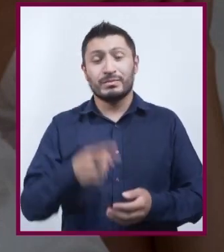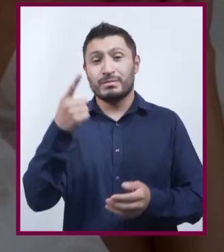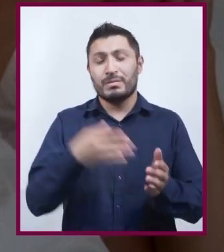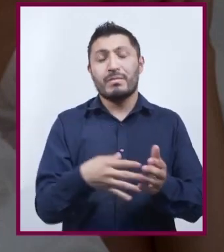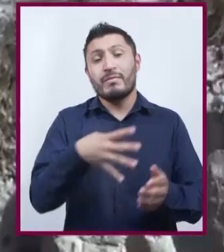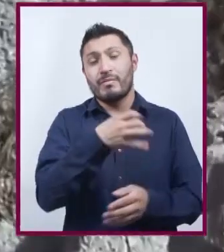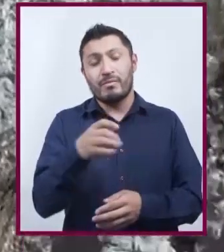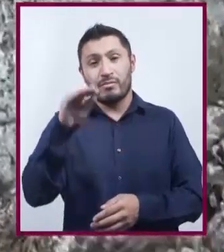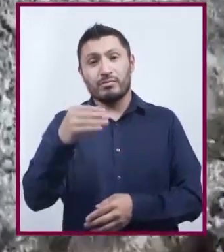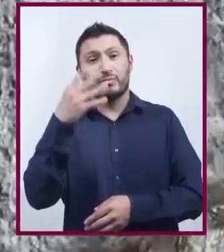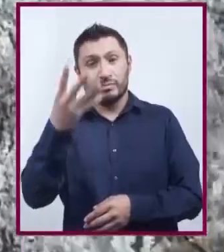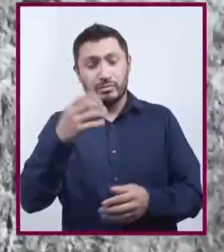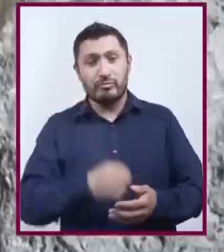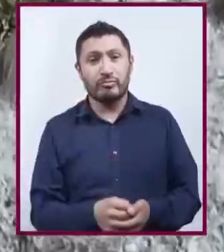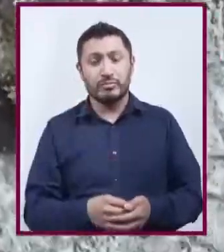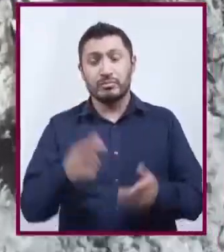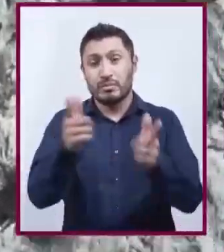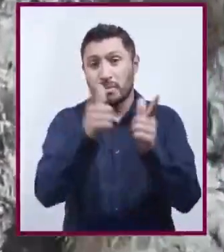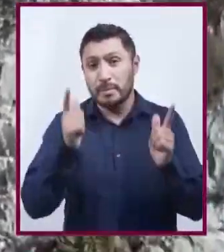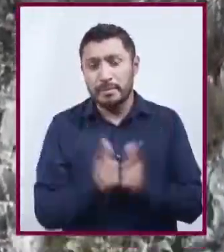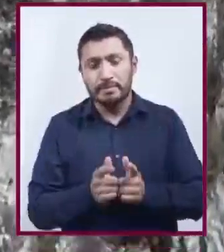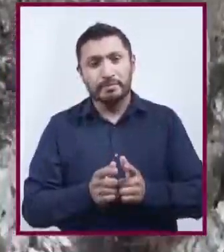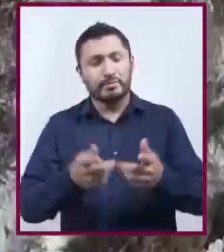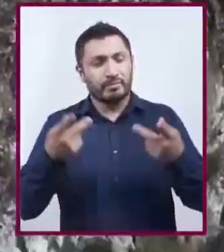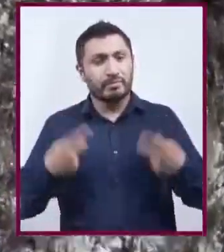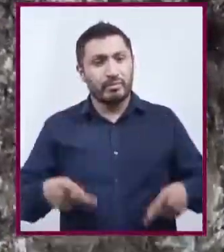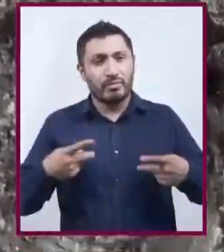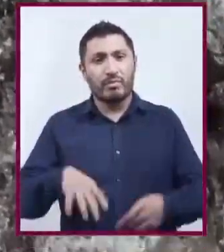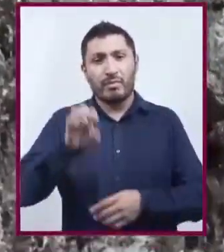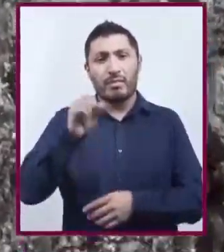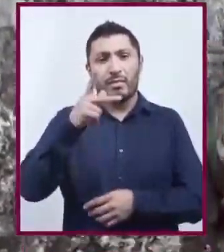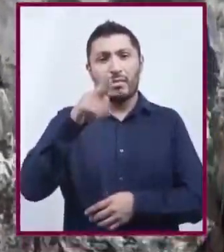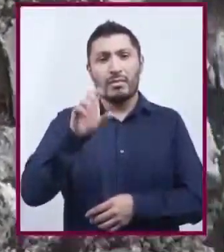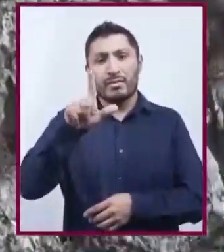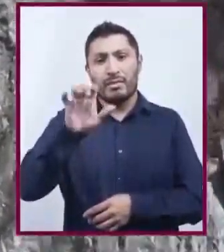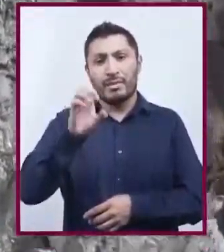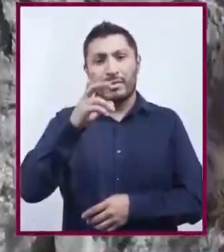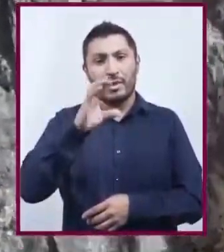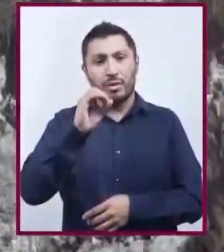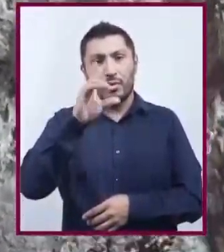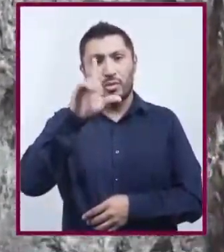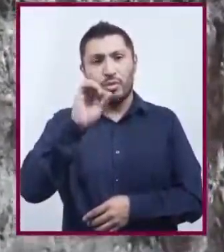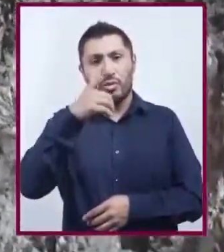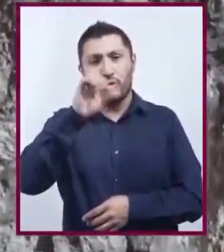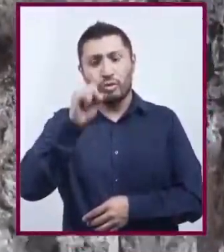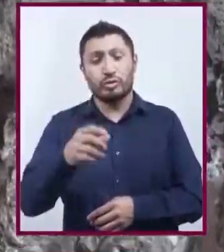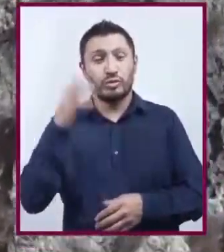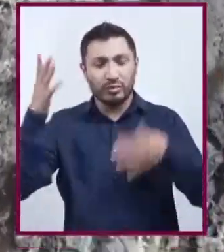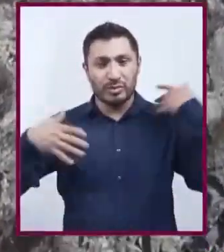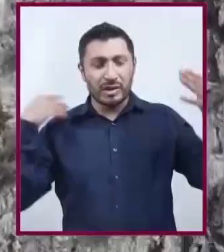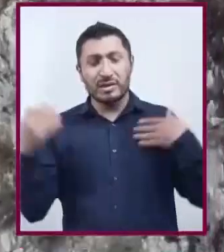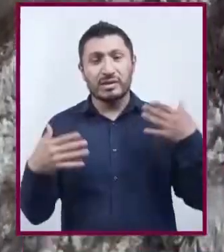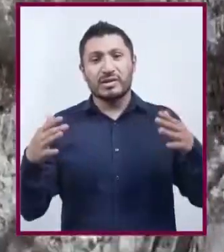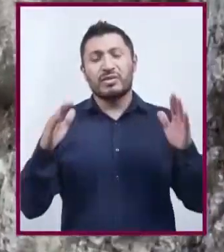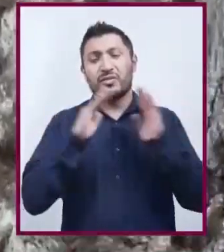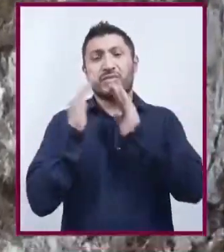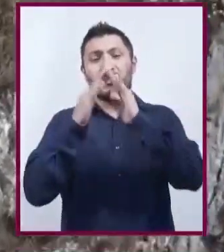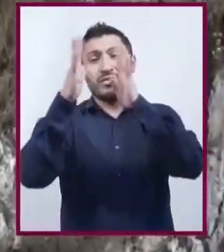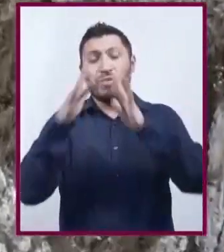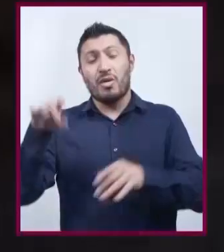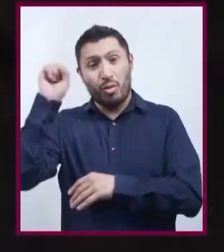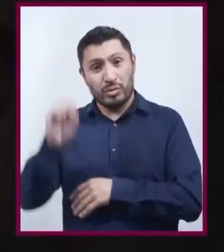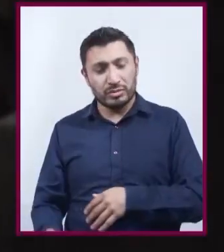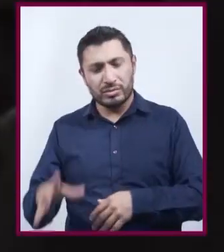está. Fíjate si no, en 1994, un grupo de espeleólogos daban un paseo por unas montañas al sur de